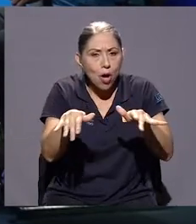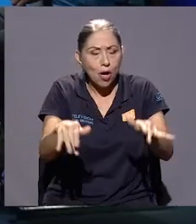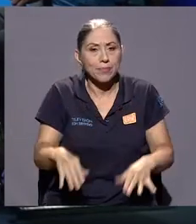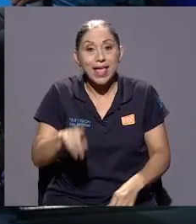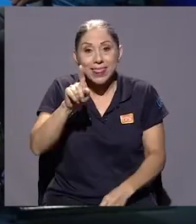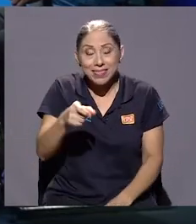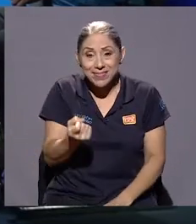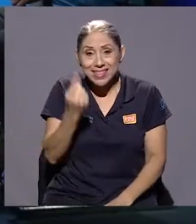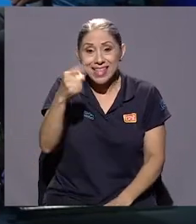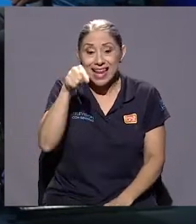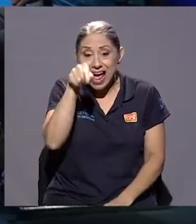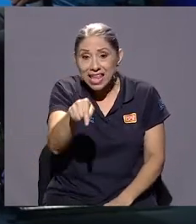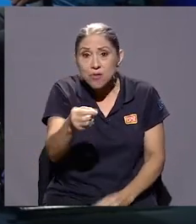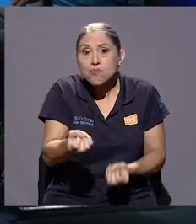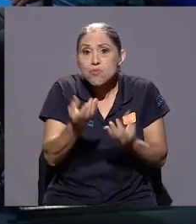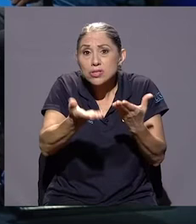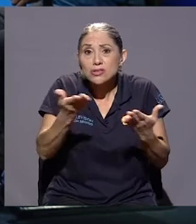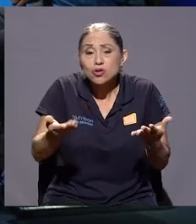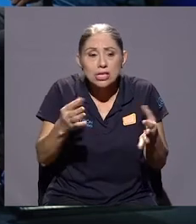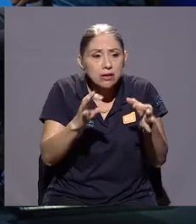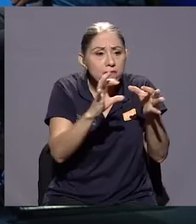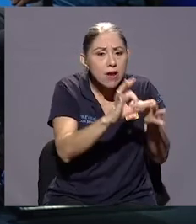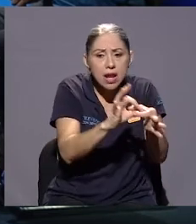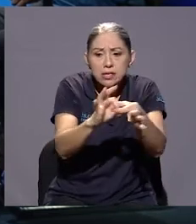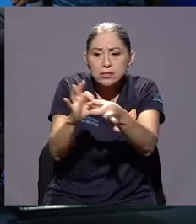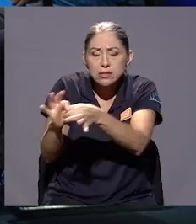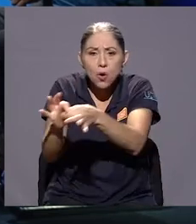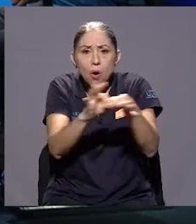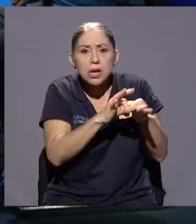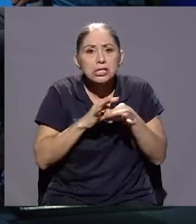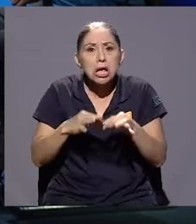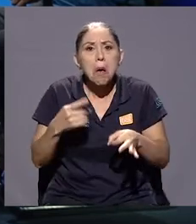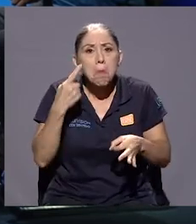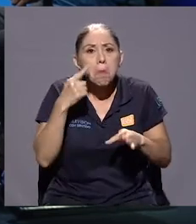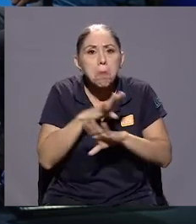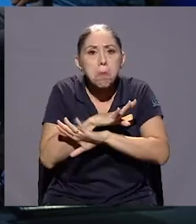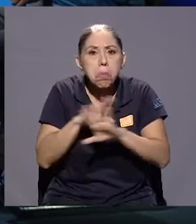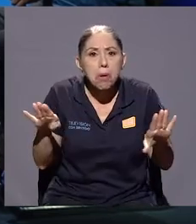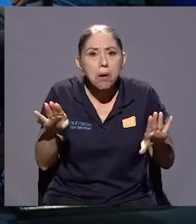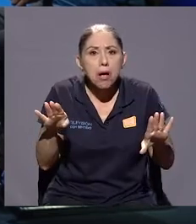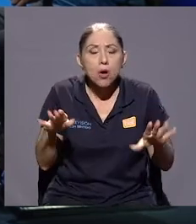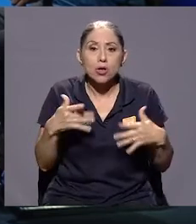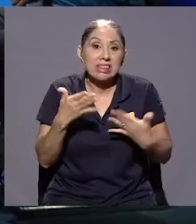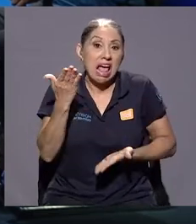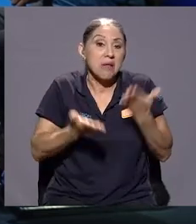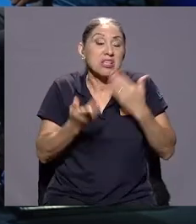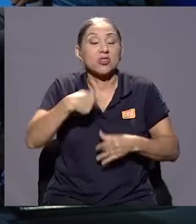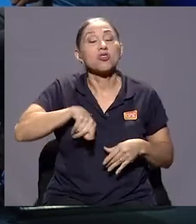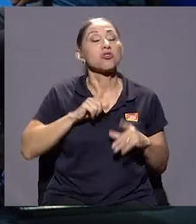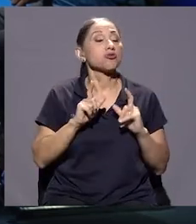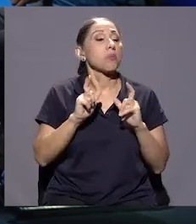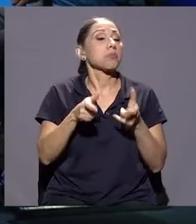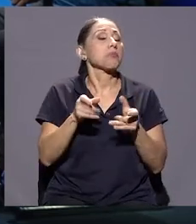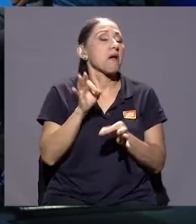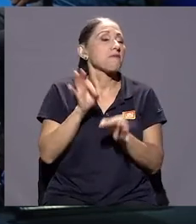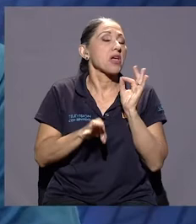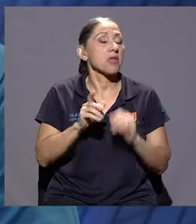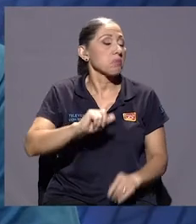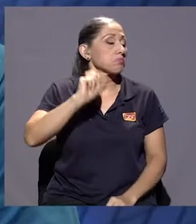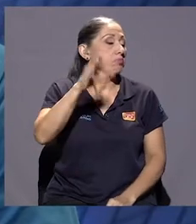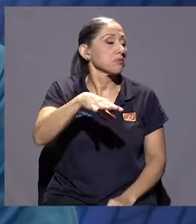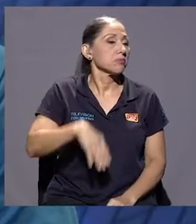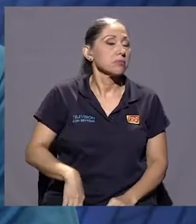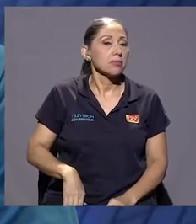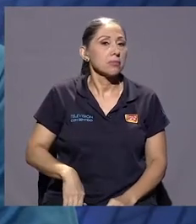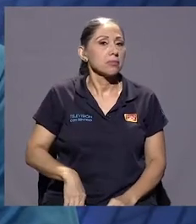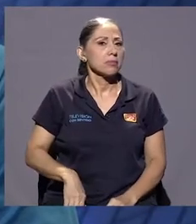que hay muchas relaciones que no estamos viendo más bien del impacto que podemos tener en una pequeña acción quizás no entendemos como como